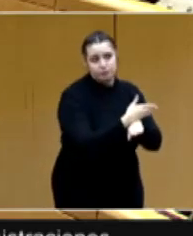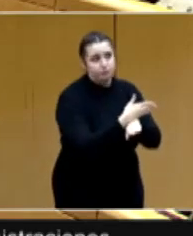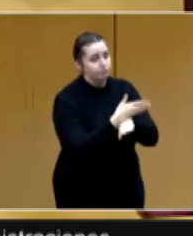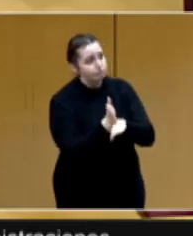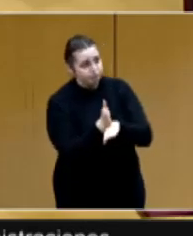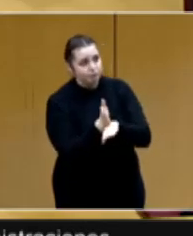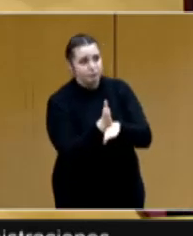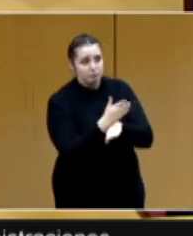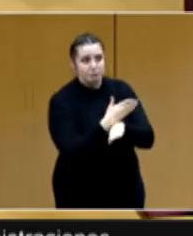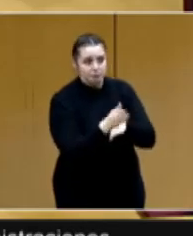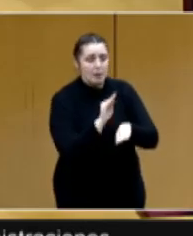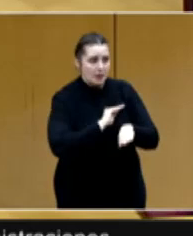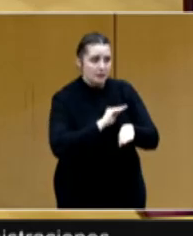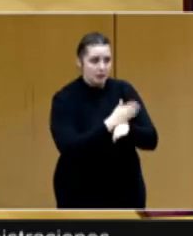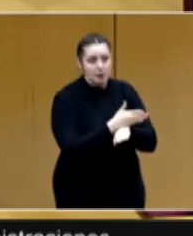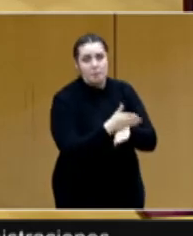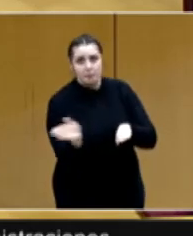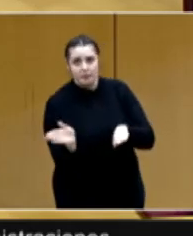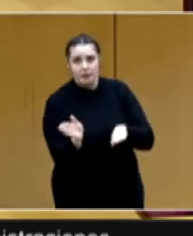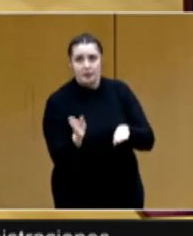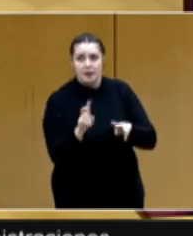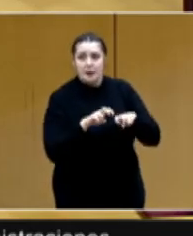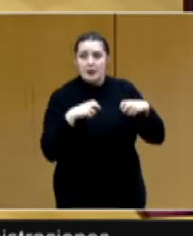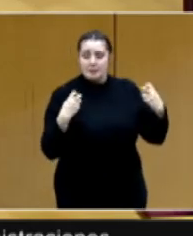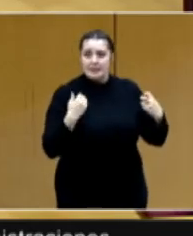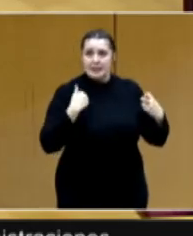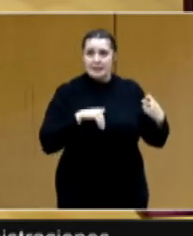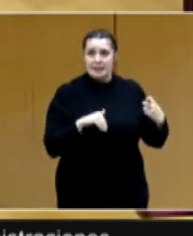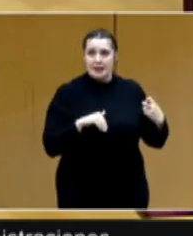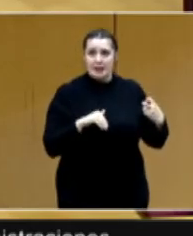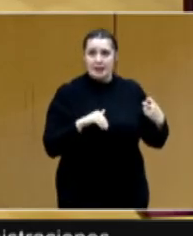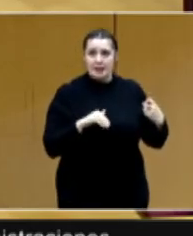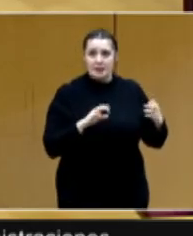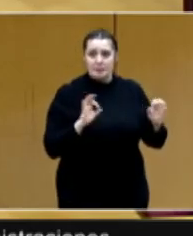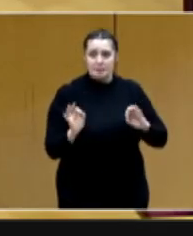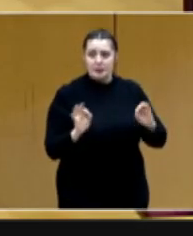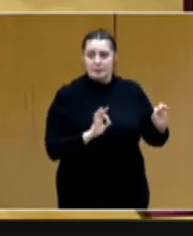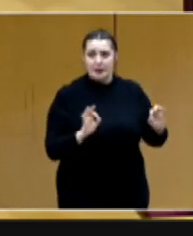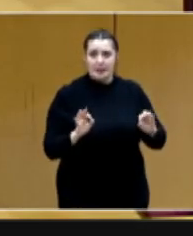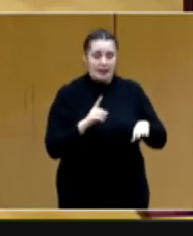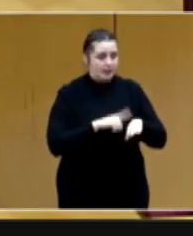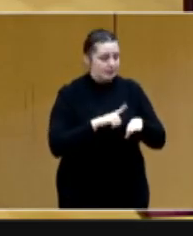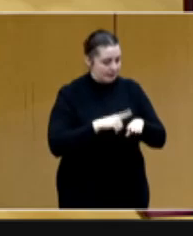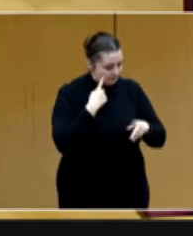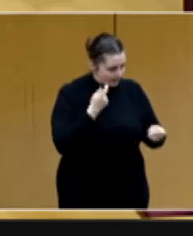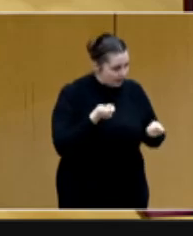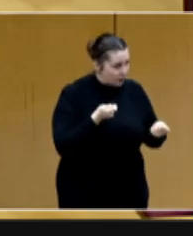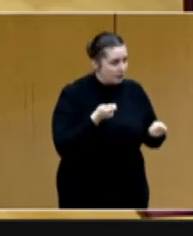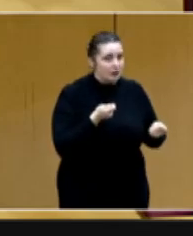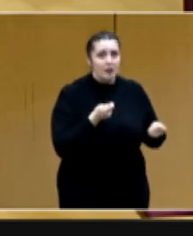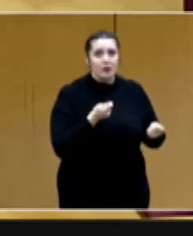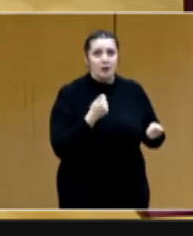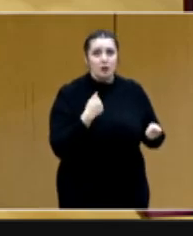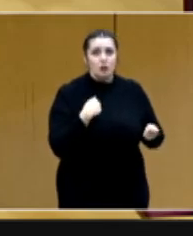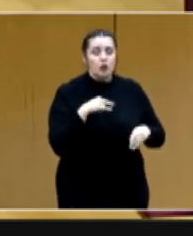ampliamente la mesa siguiente ya está pendiente del reloj no les engañaba